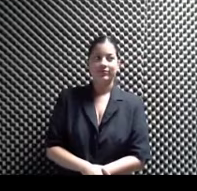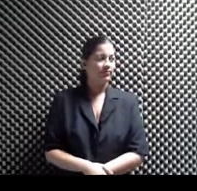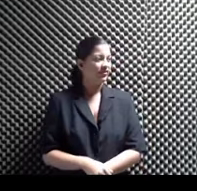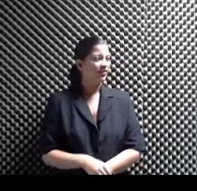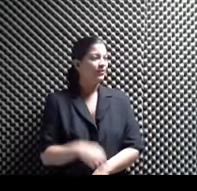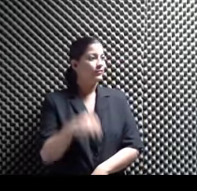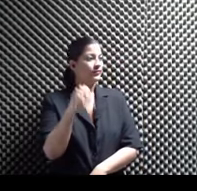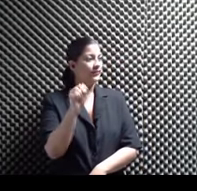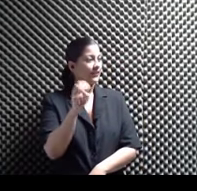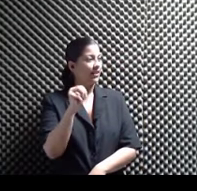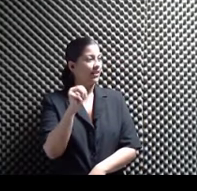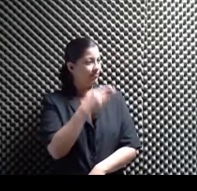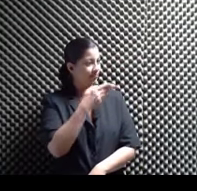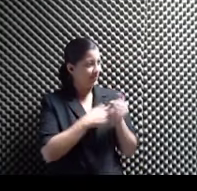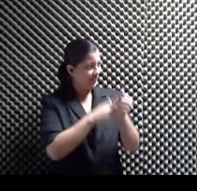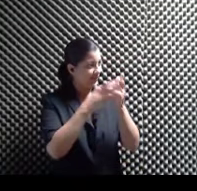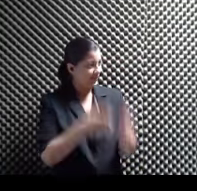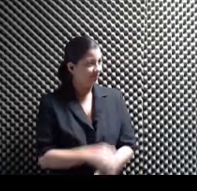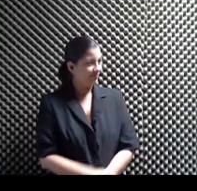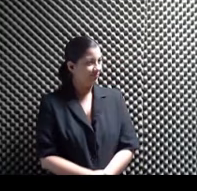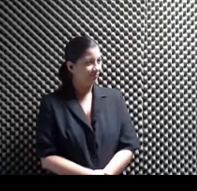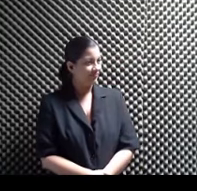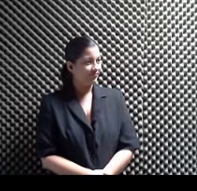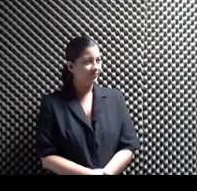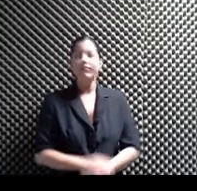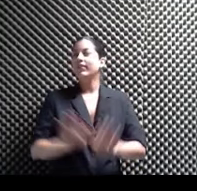me completara en la otra parte ¿No?